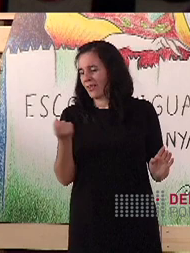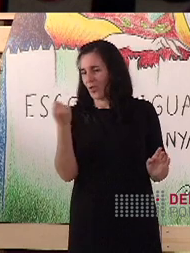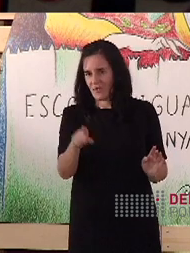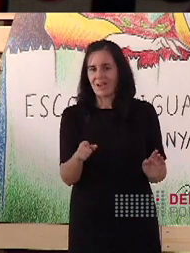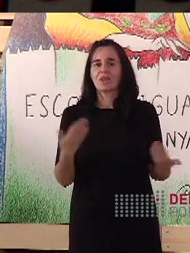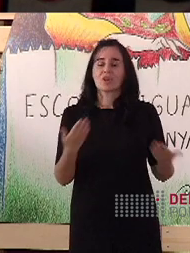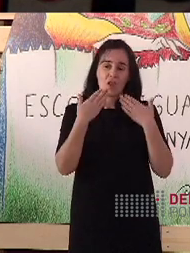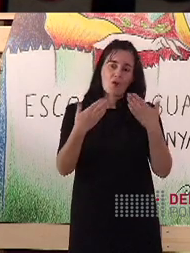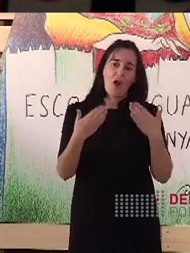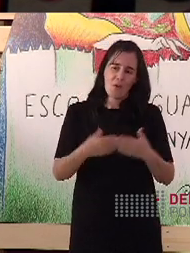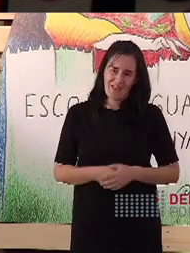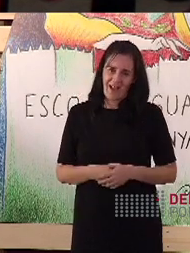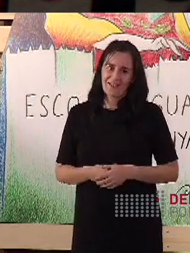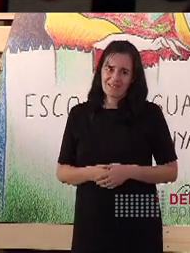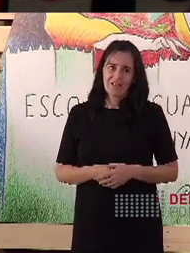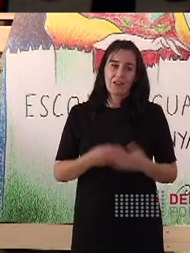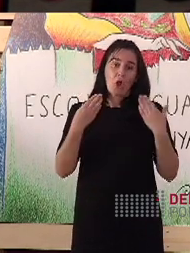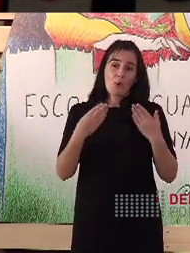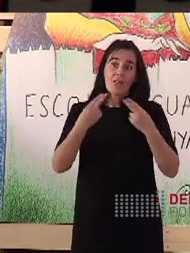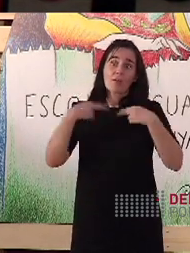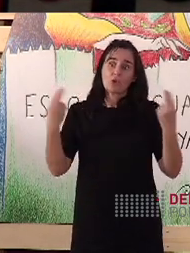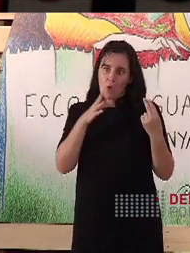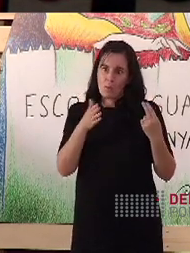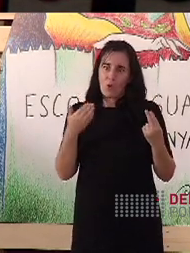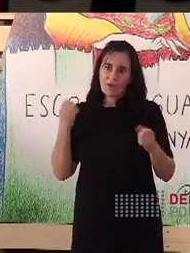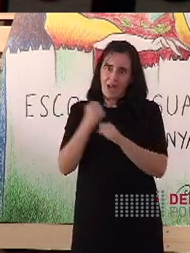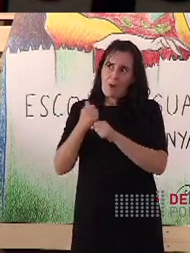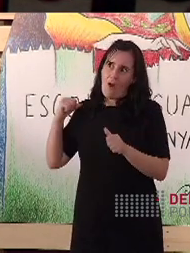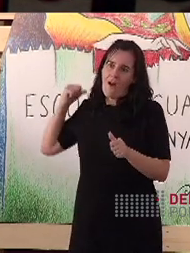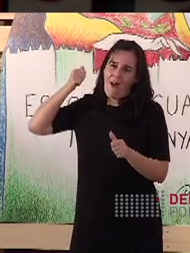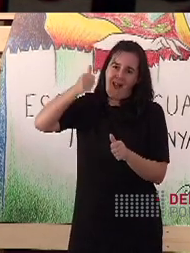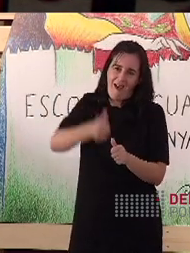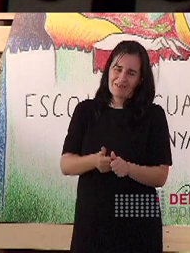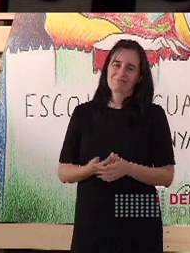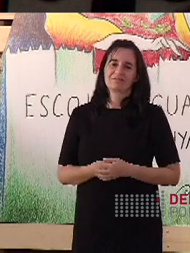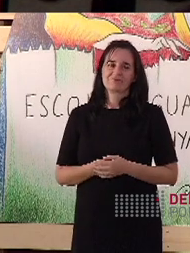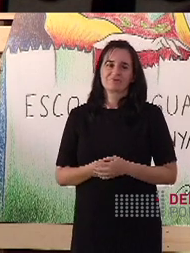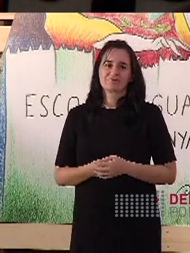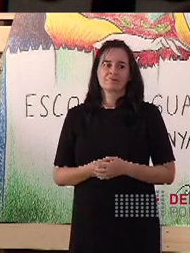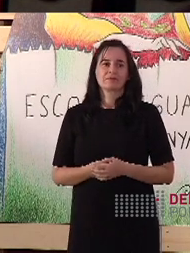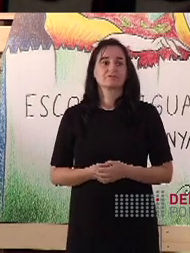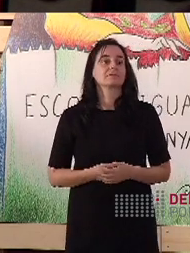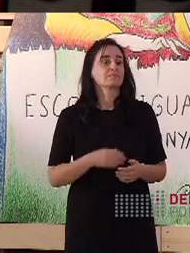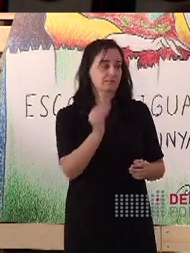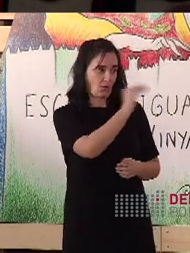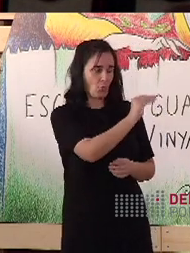enhorabuena a esta diputación que lo tiene trabajado, ¿eh? Sí. ¿Qué tal?